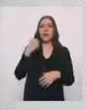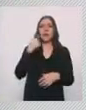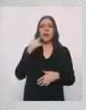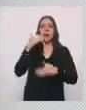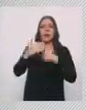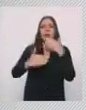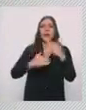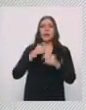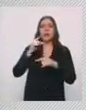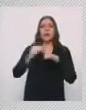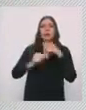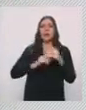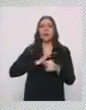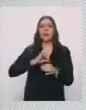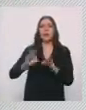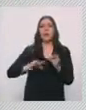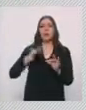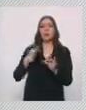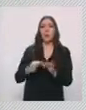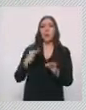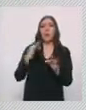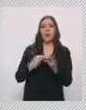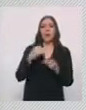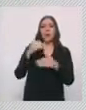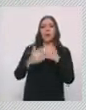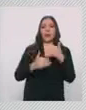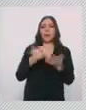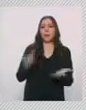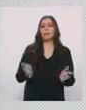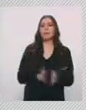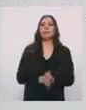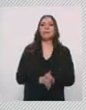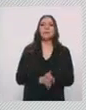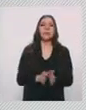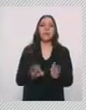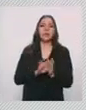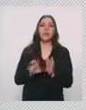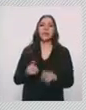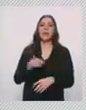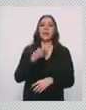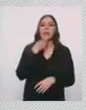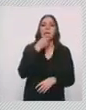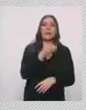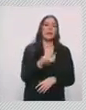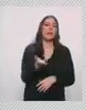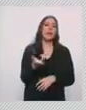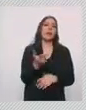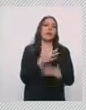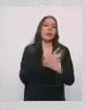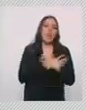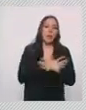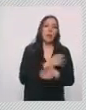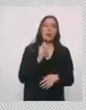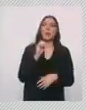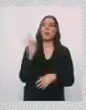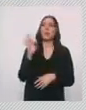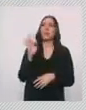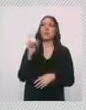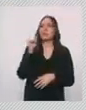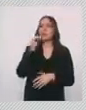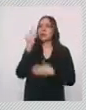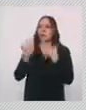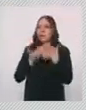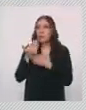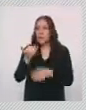irlo cumpliendo a partir de hoy en adelante. Procurar ir a decir te amo, procurar ir a decir perdón, procurar cuidar